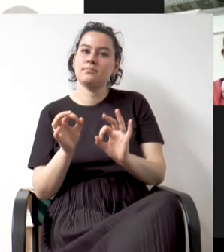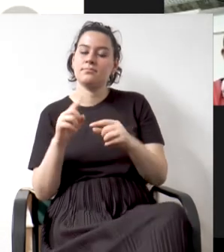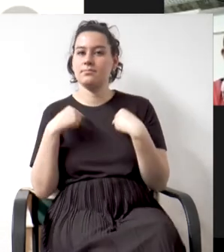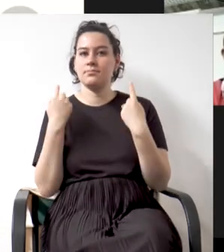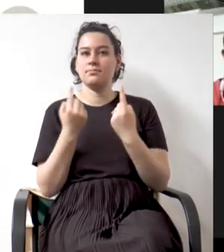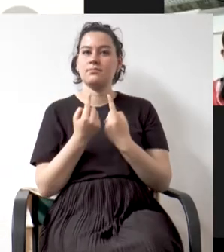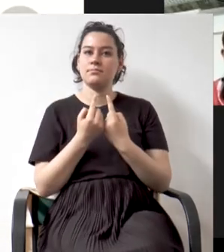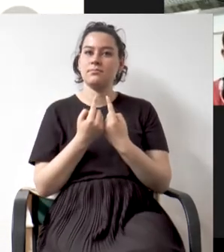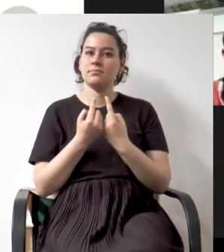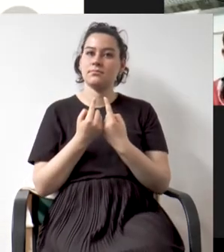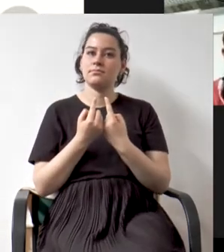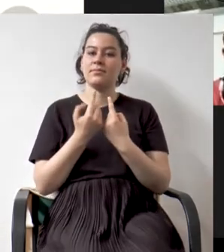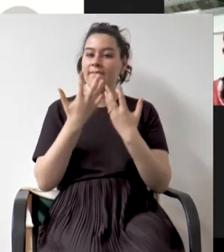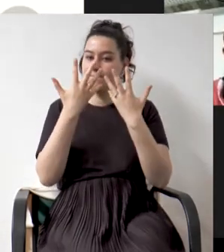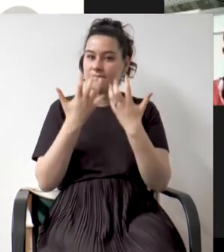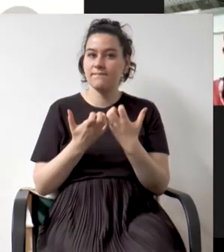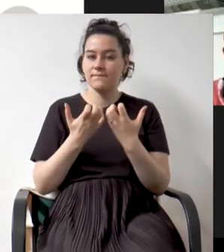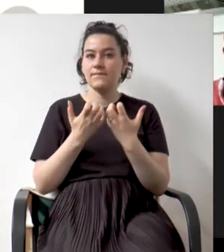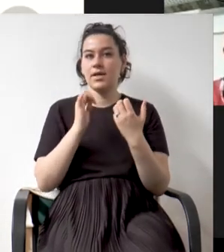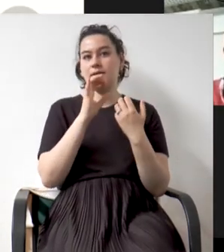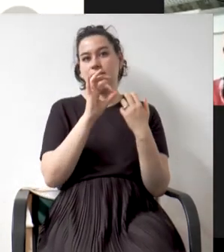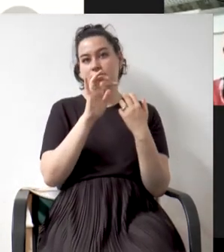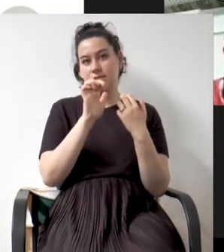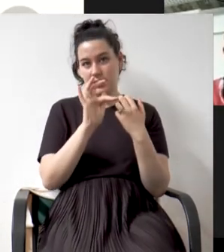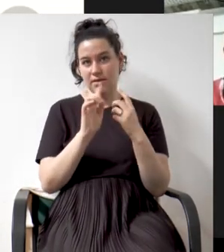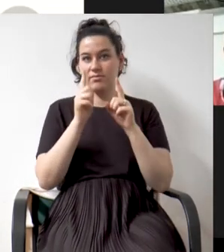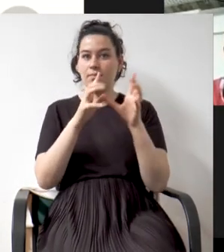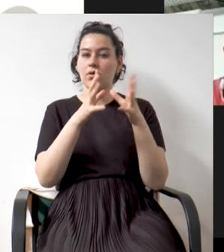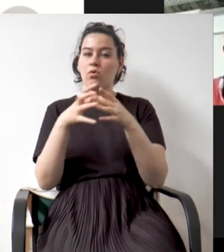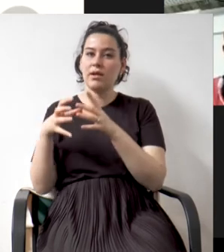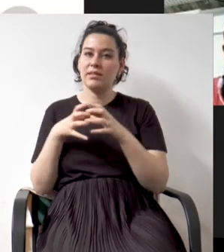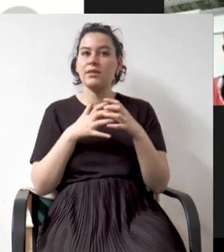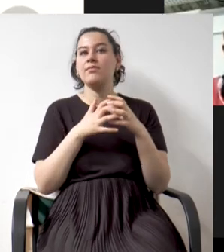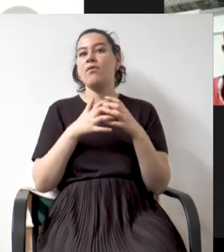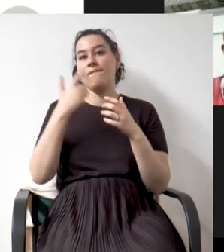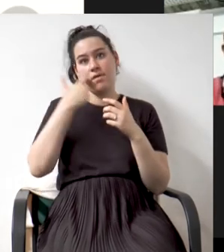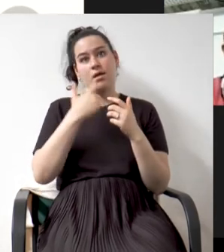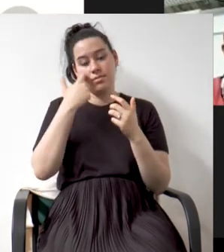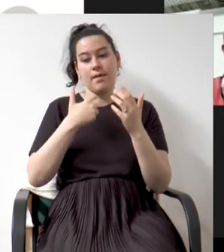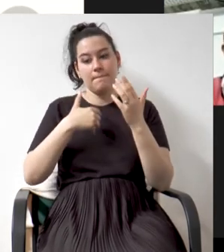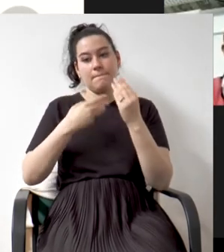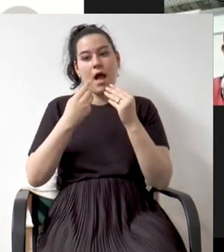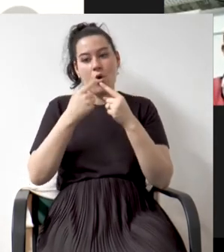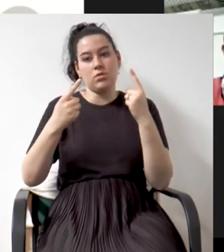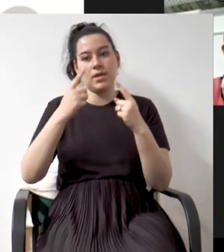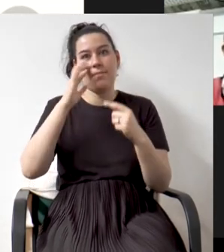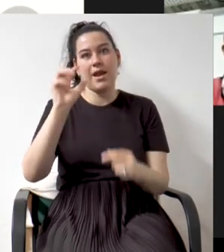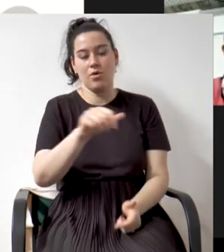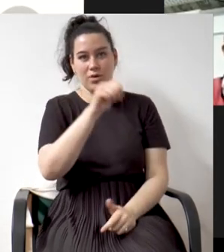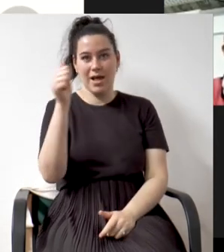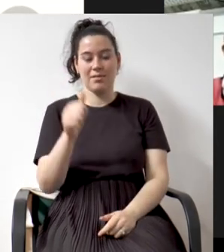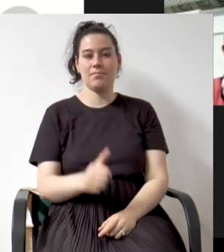personalmente tengo la impresión, no solamente del ICEF, sino de otros colectivos, que le está faltando madurez todavía para poder lograrlo, poder discutirlo y